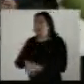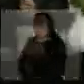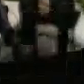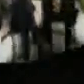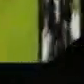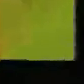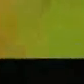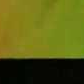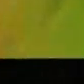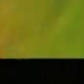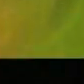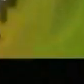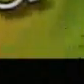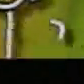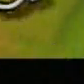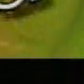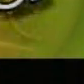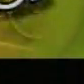Vida.